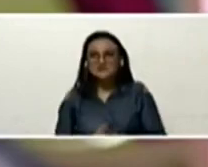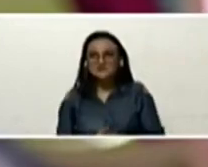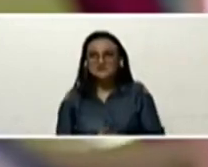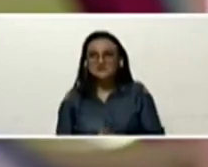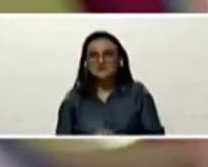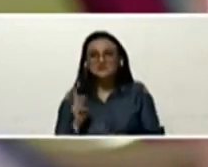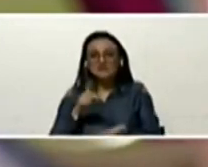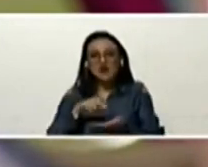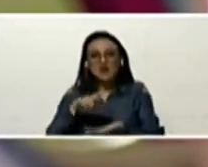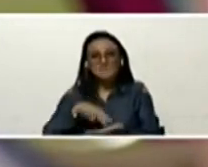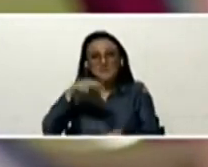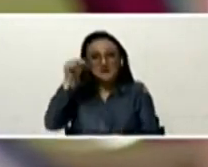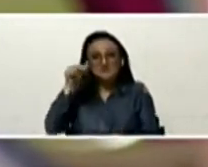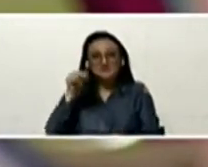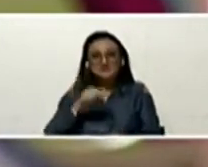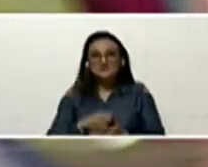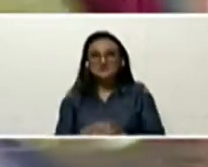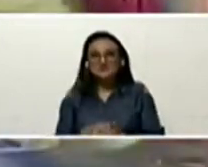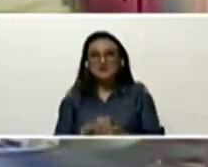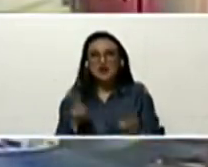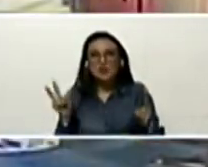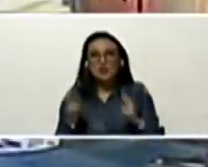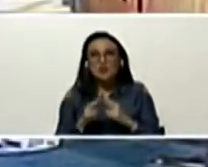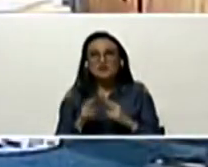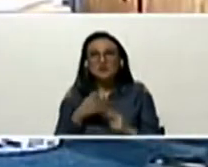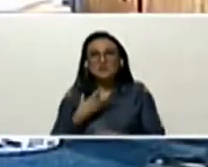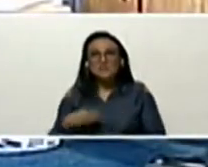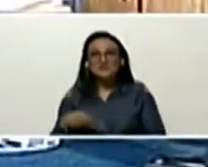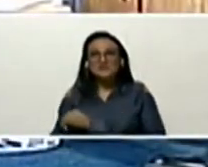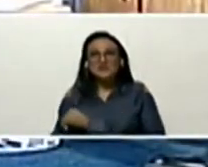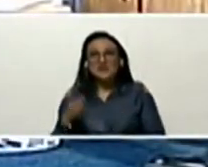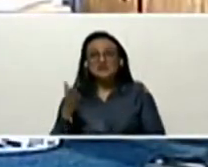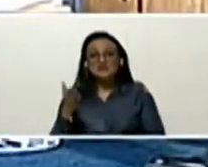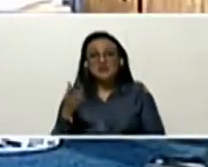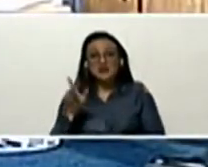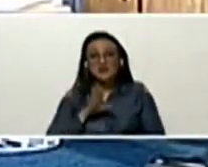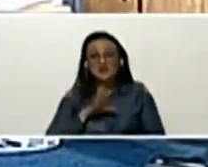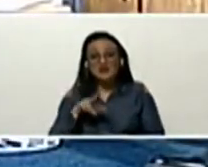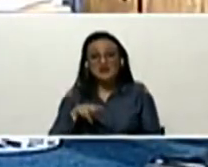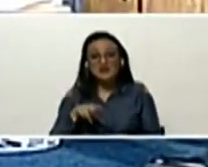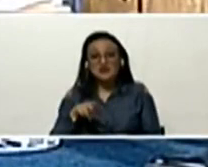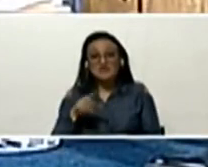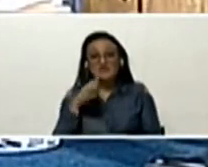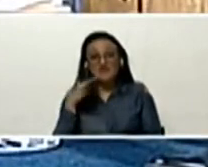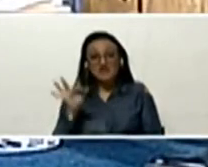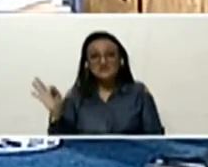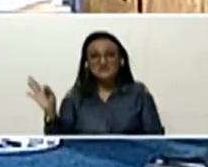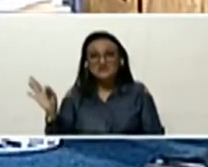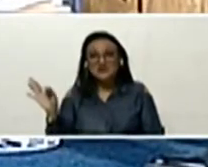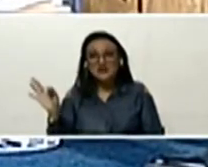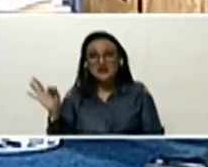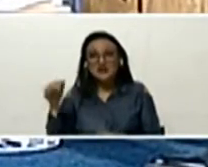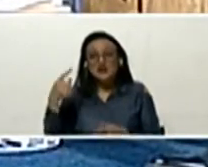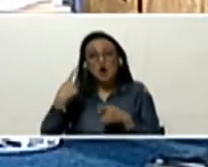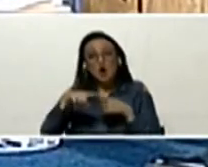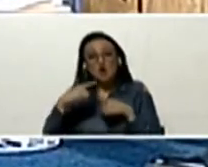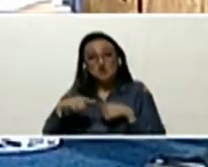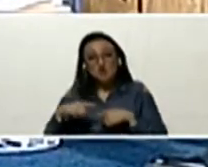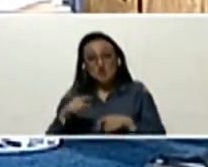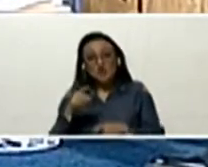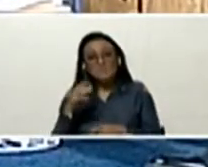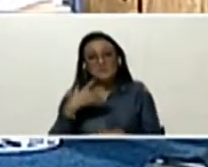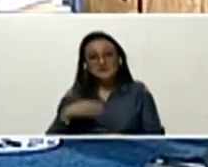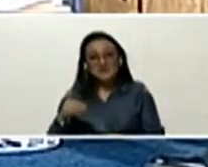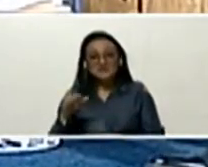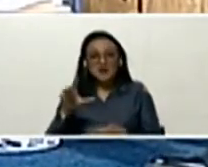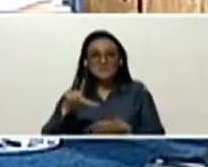Va a París a un encuentro con el presidente Emmanuel Macron y varios presidentes de América Latina